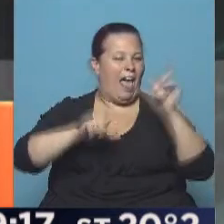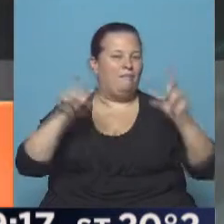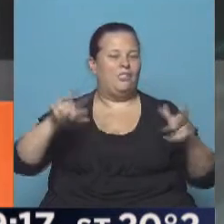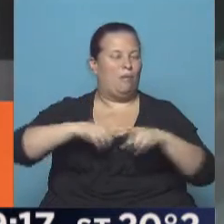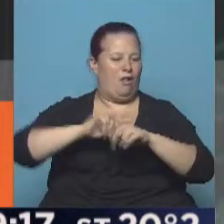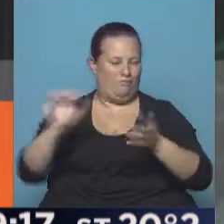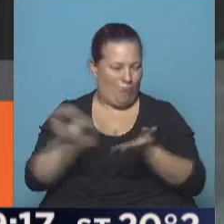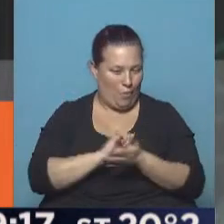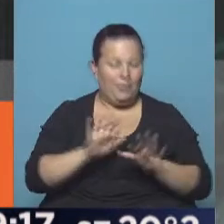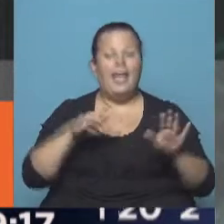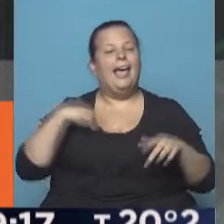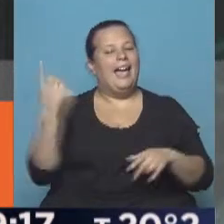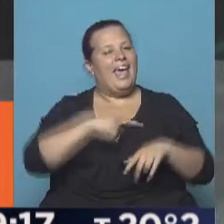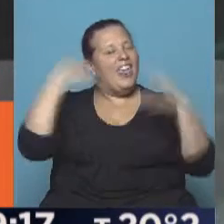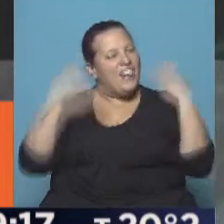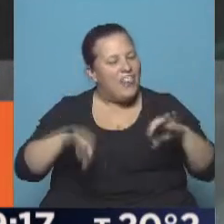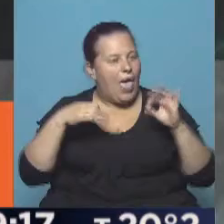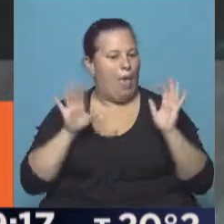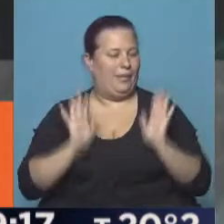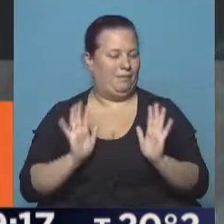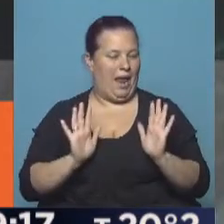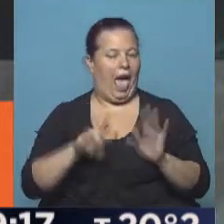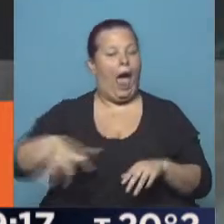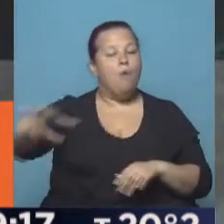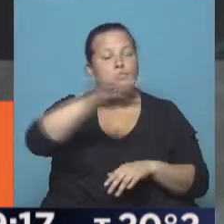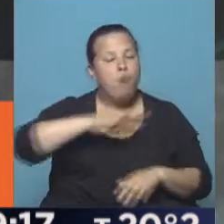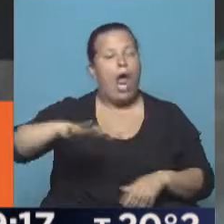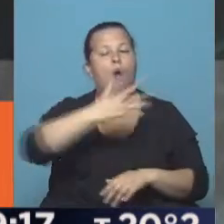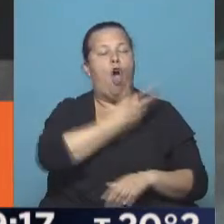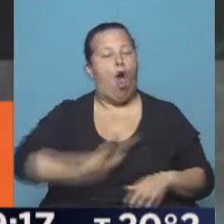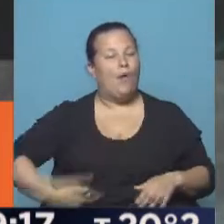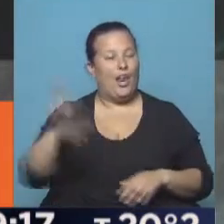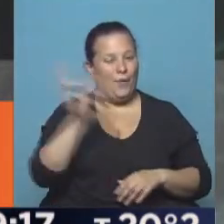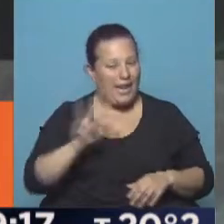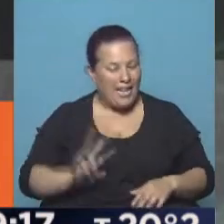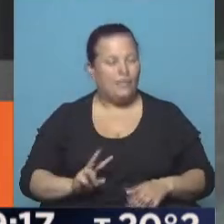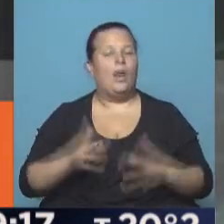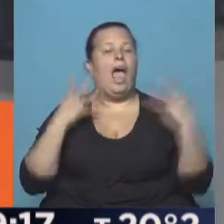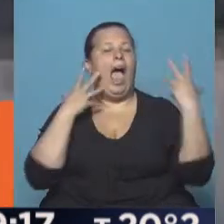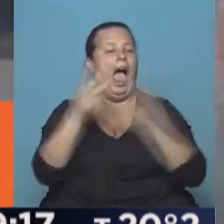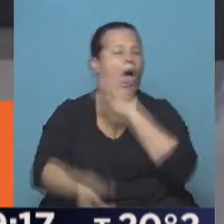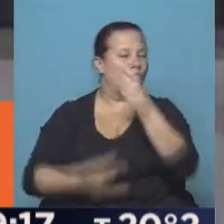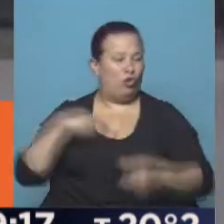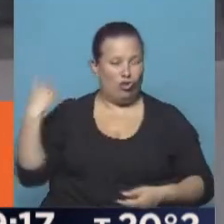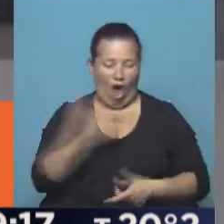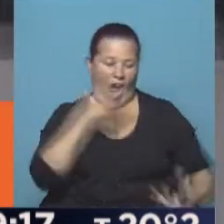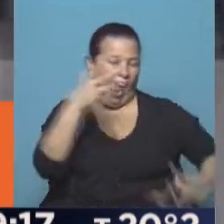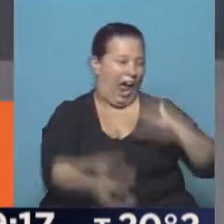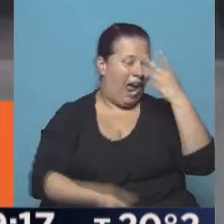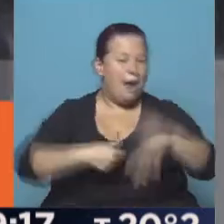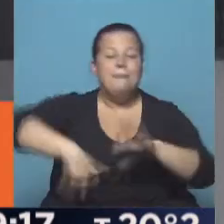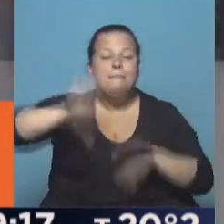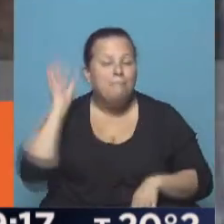de los políticos debemos esperar que el pueblo y el gobierno venezolano con la ayuda de todos nosotros en